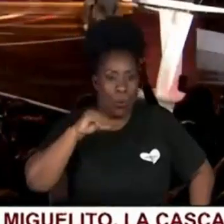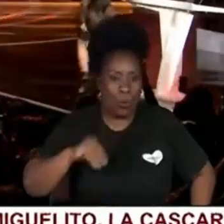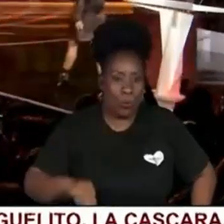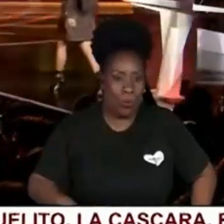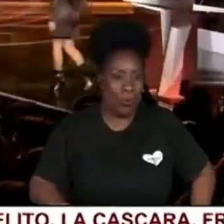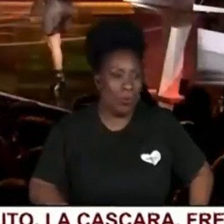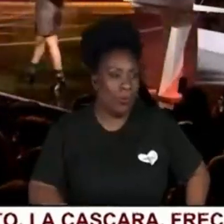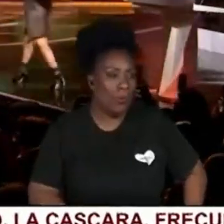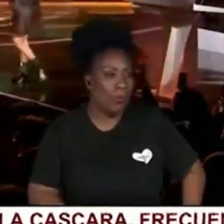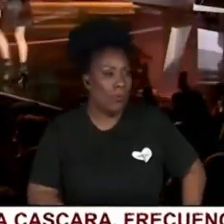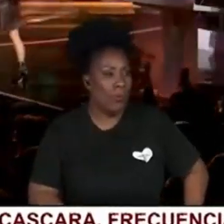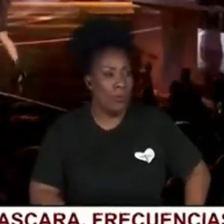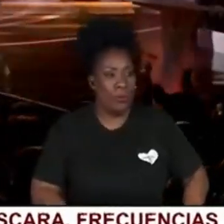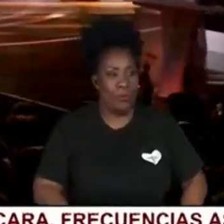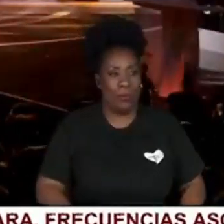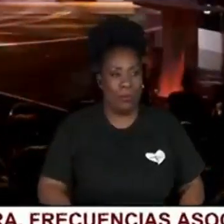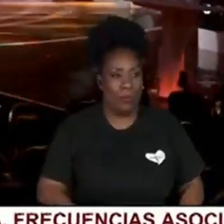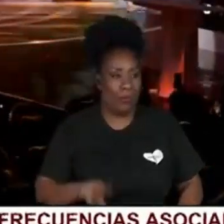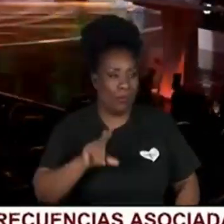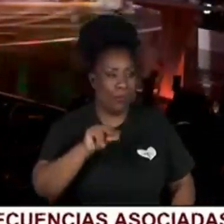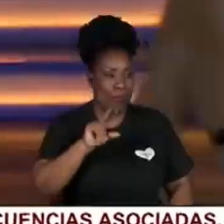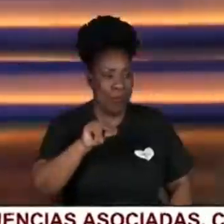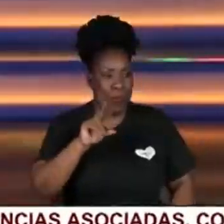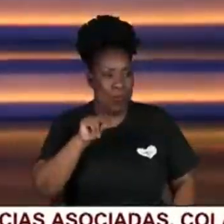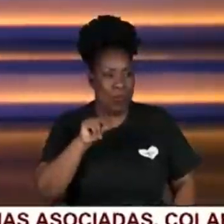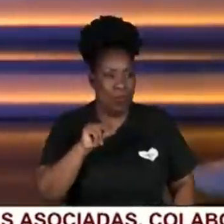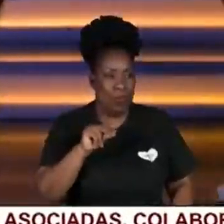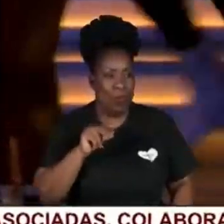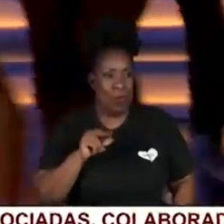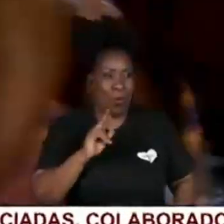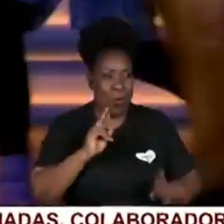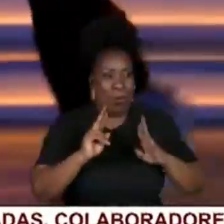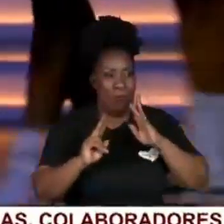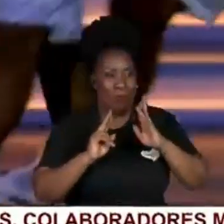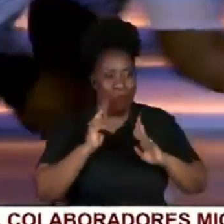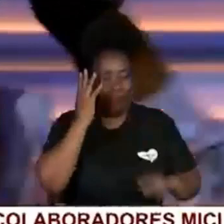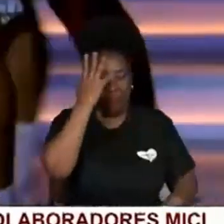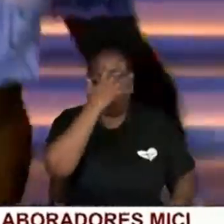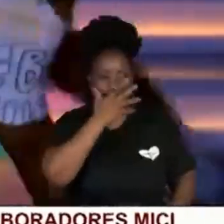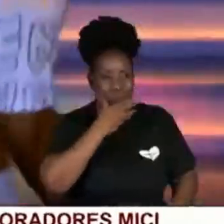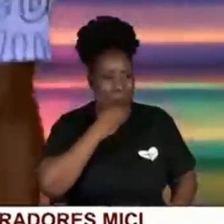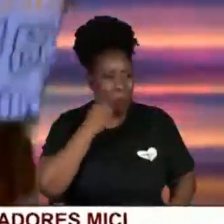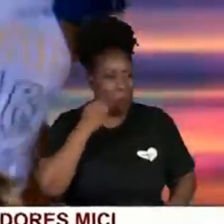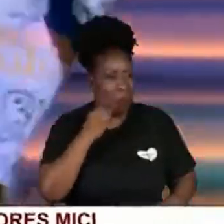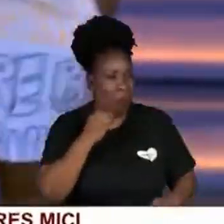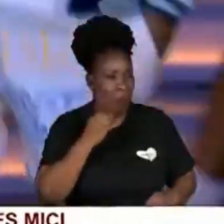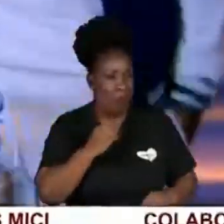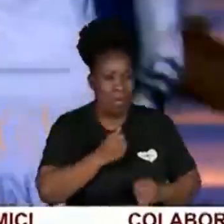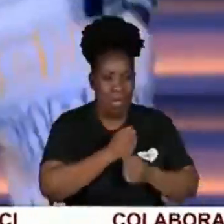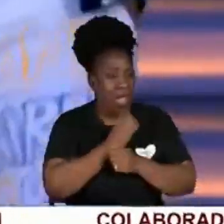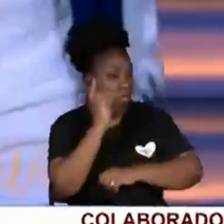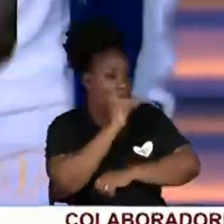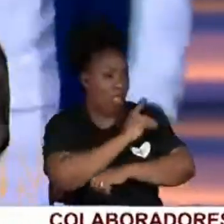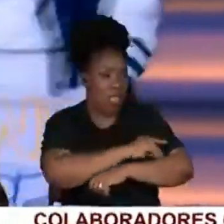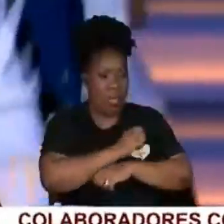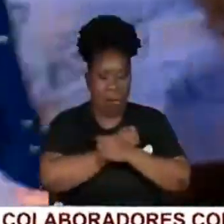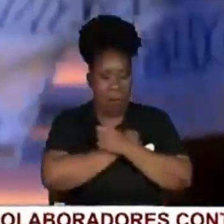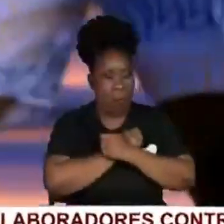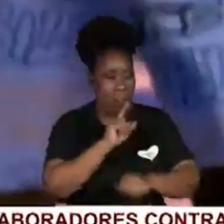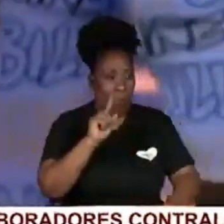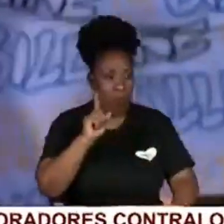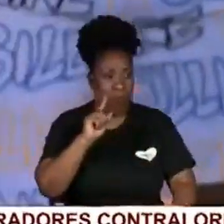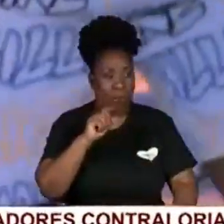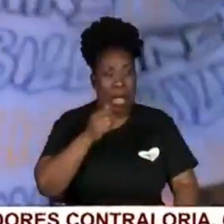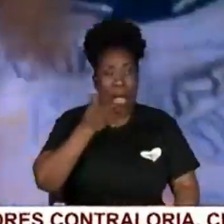amor, saqué mi team. No creo ni en regalos ni en palabras. A la chica San Valentín. ¿Cómo? Antes como lloraba, yo era